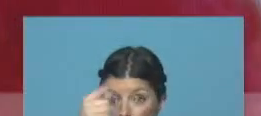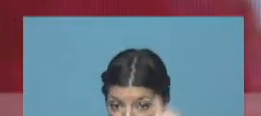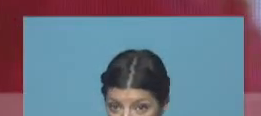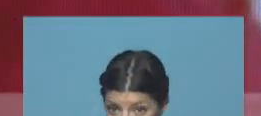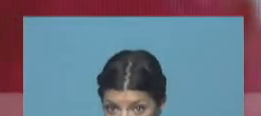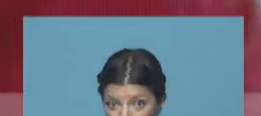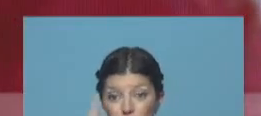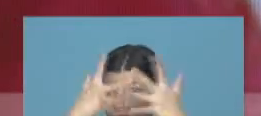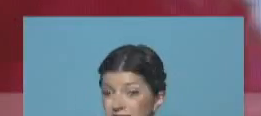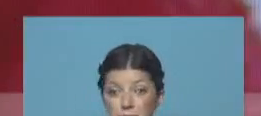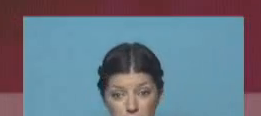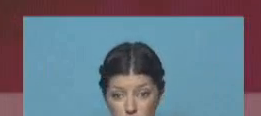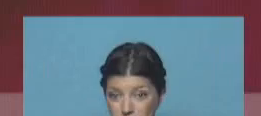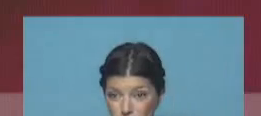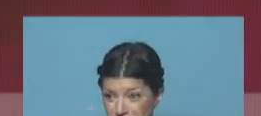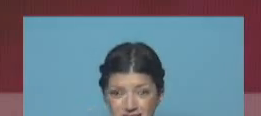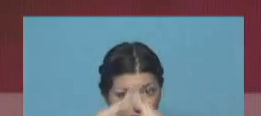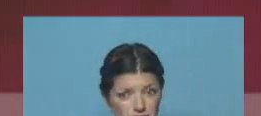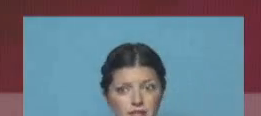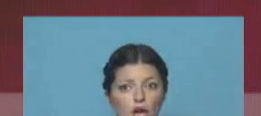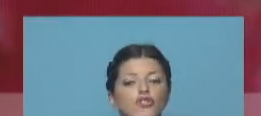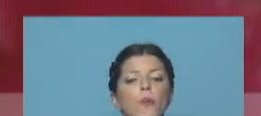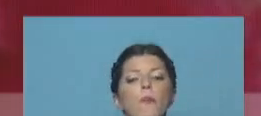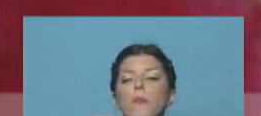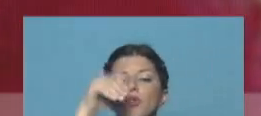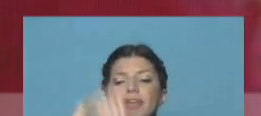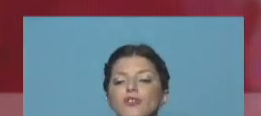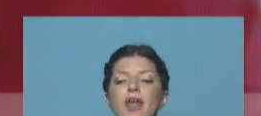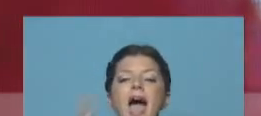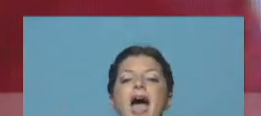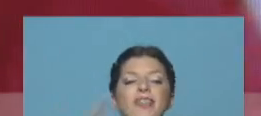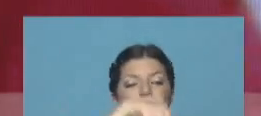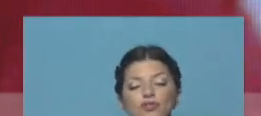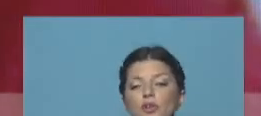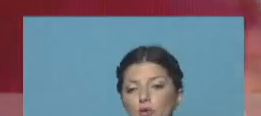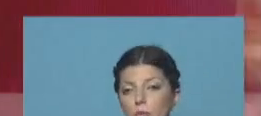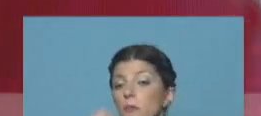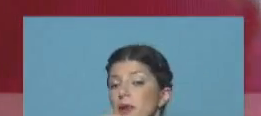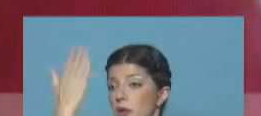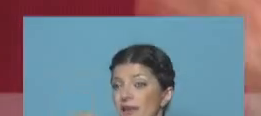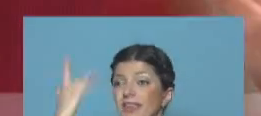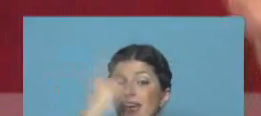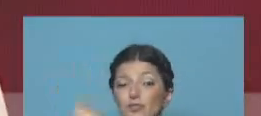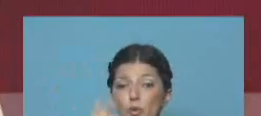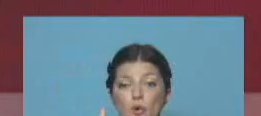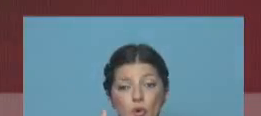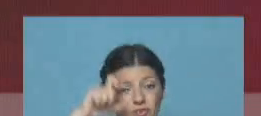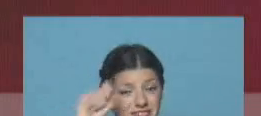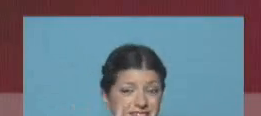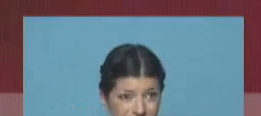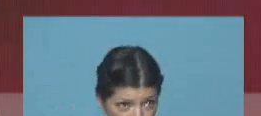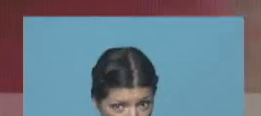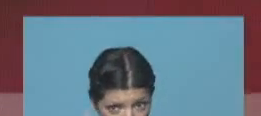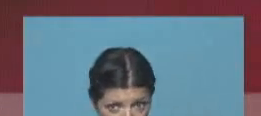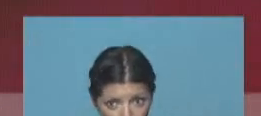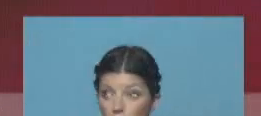sistema democrático, ¿no? En el Irak de Saddam Hussein también había elecciones y no tenían relevancia. Digo, Sí, las con elecciones... Saddam Hussein se comparó esta